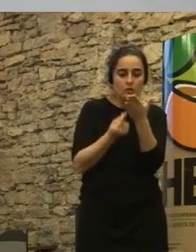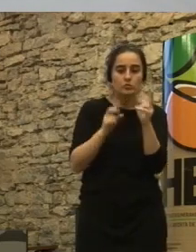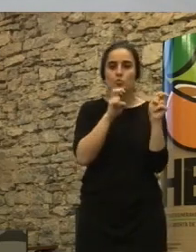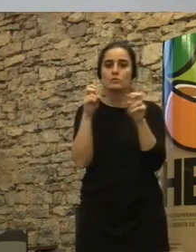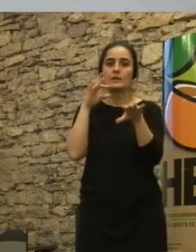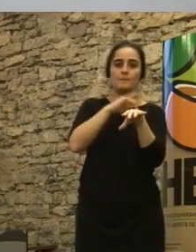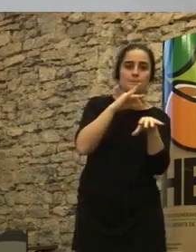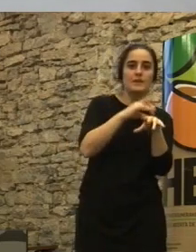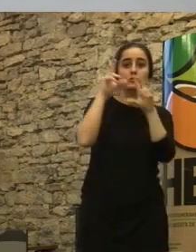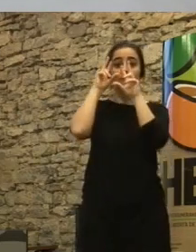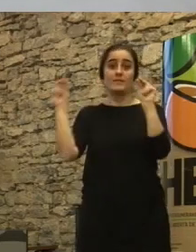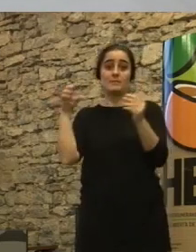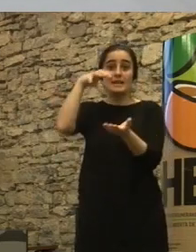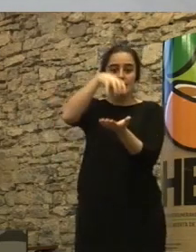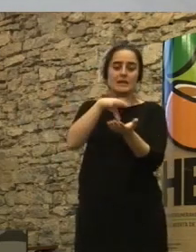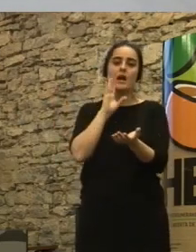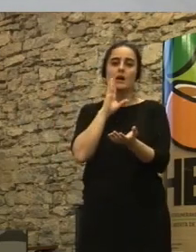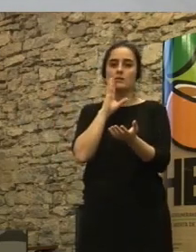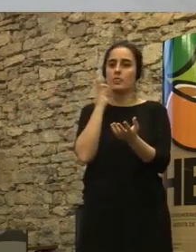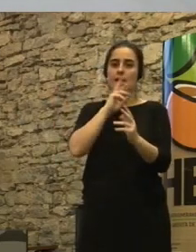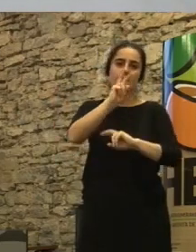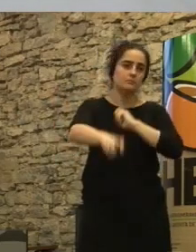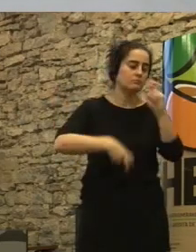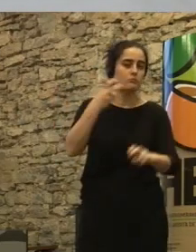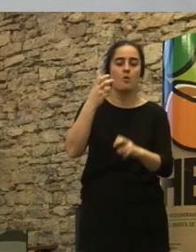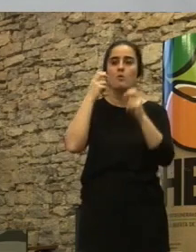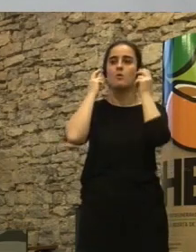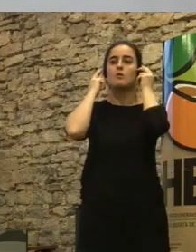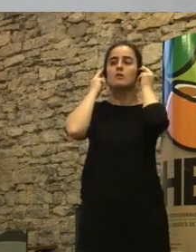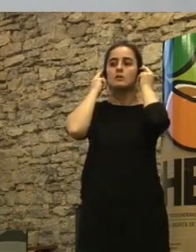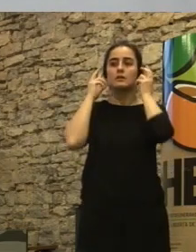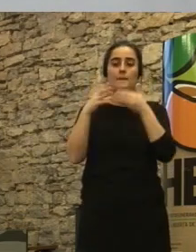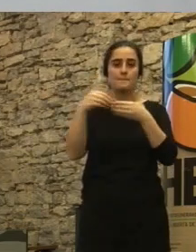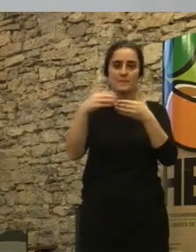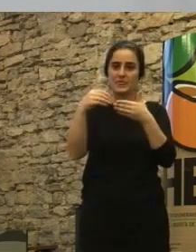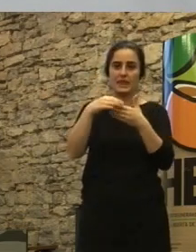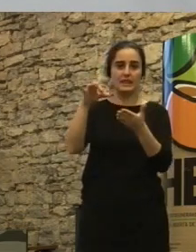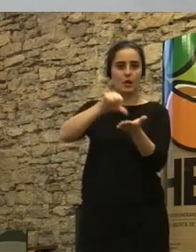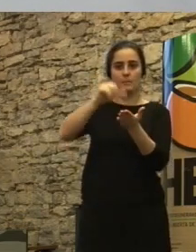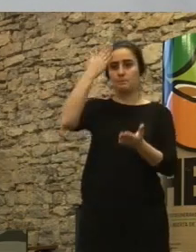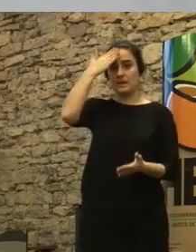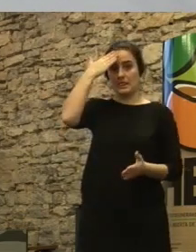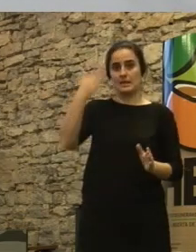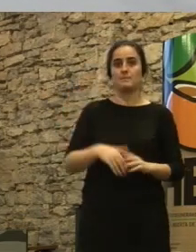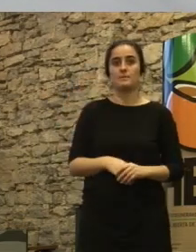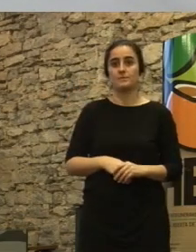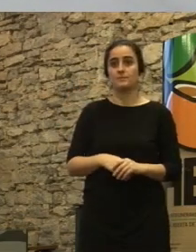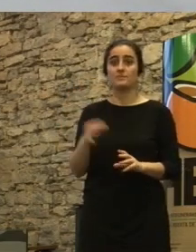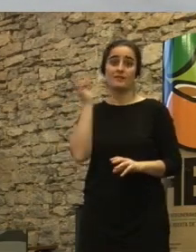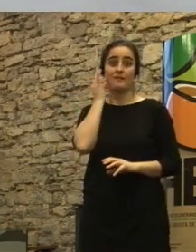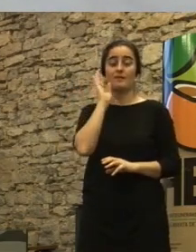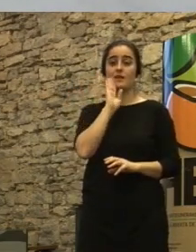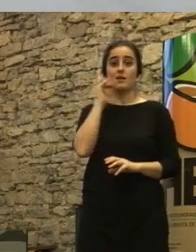y las enfermeras de ese centro completamente cambiado, donde el paciente está en el centro. Ella, la